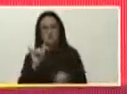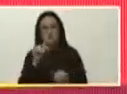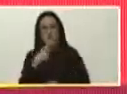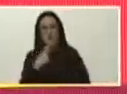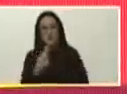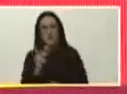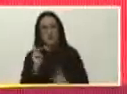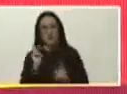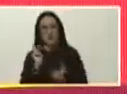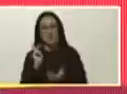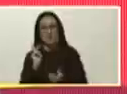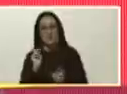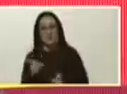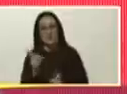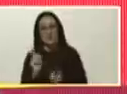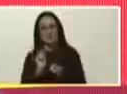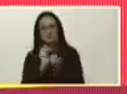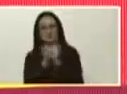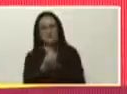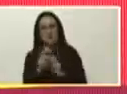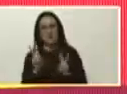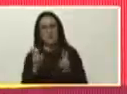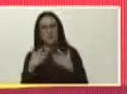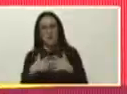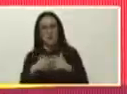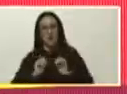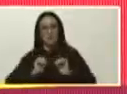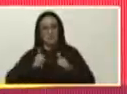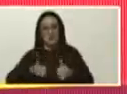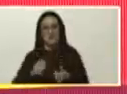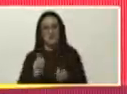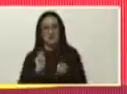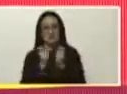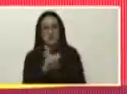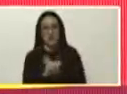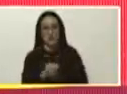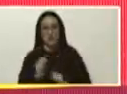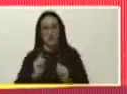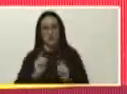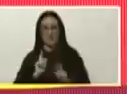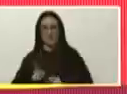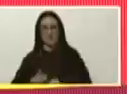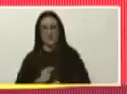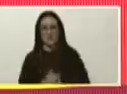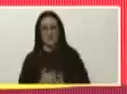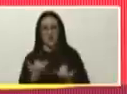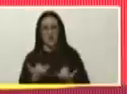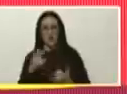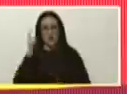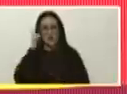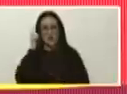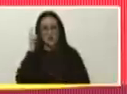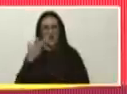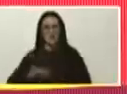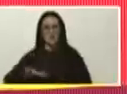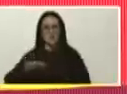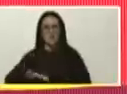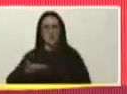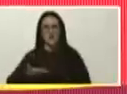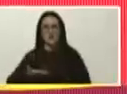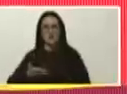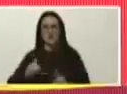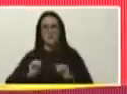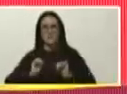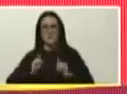que transitar hacia una nueva industria, un nuevo comienzo. Y hoy es un día oportuno para